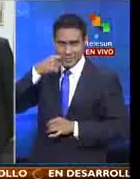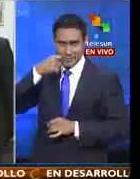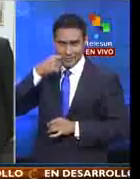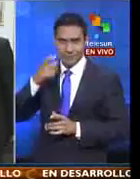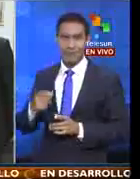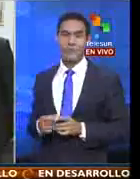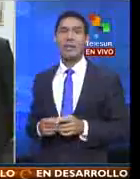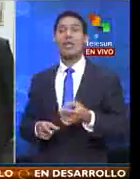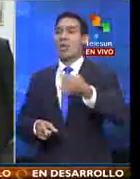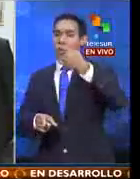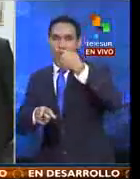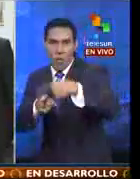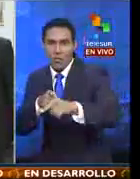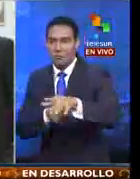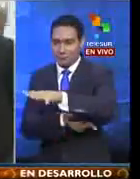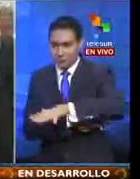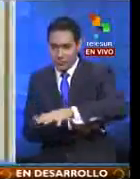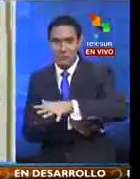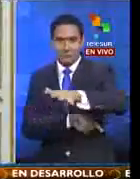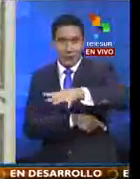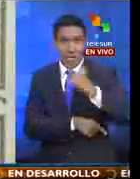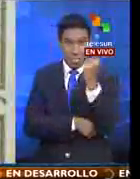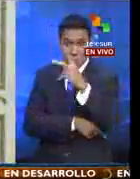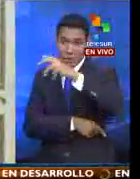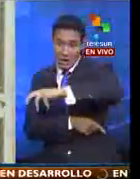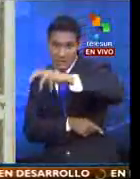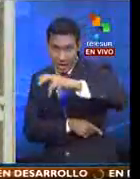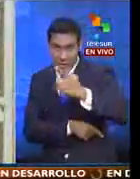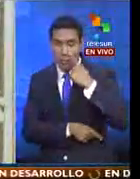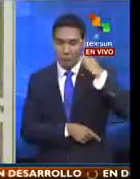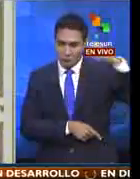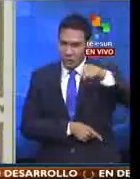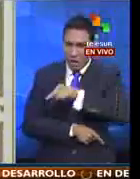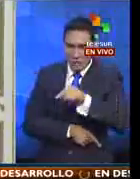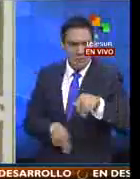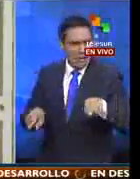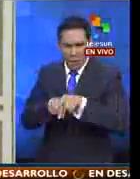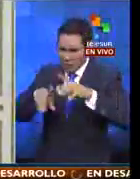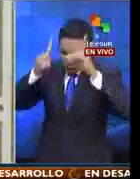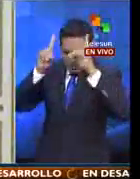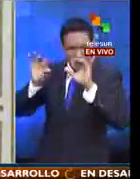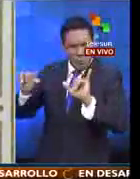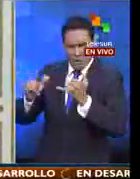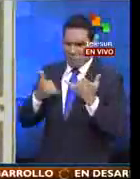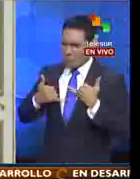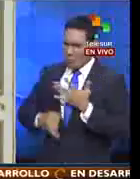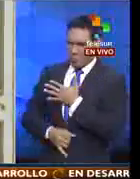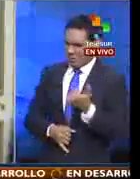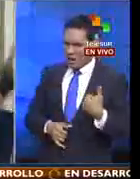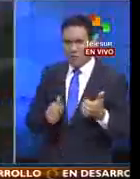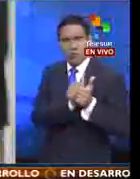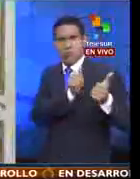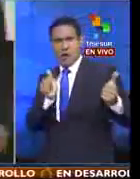las repúblicas de Lugansk y Donetsk manifestaron en referéndum por parte de su población sus deseos de